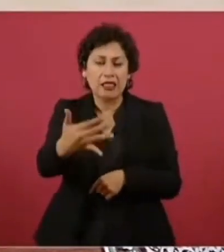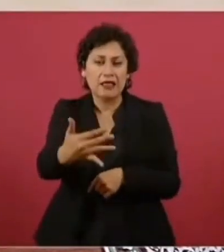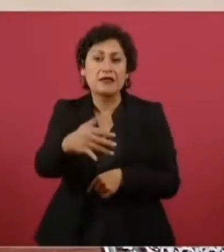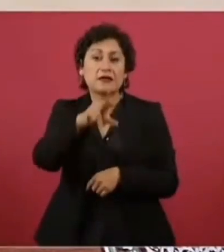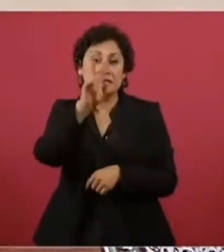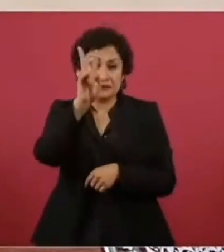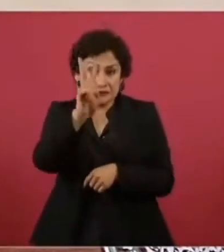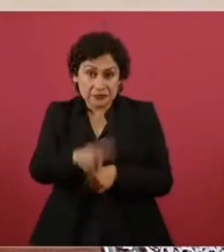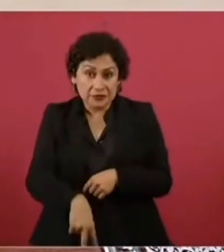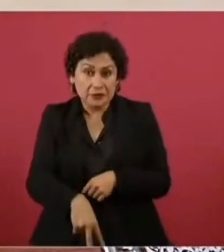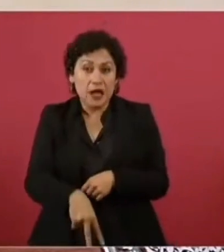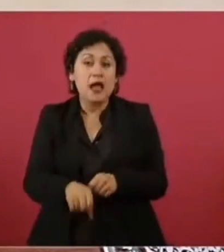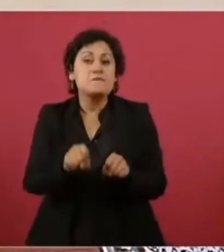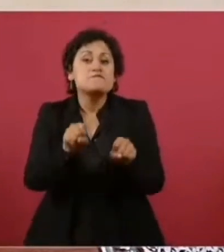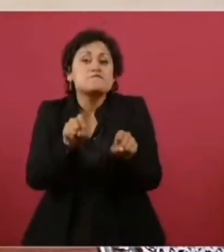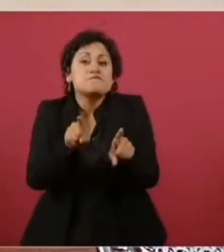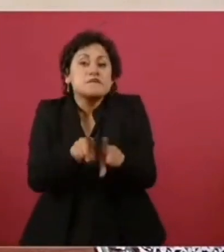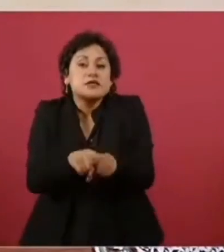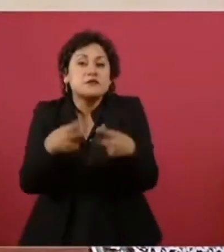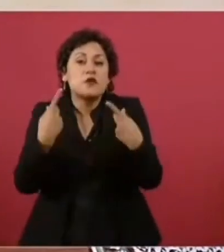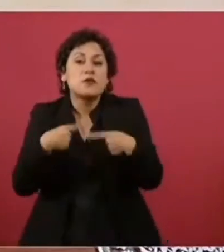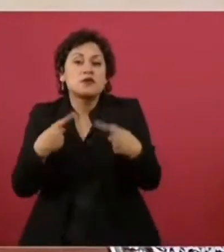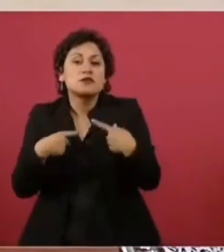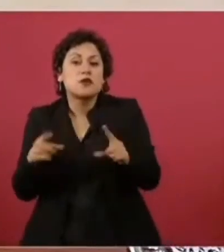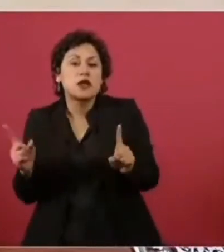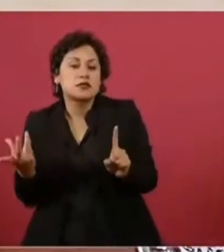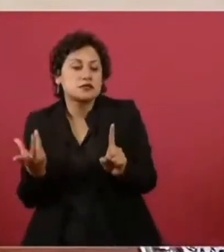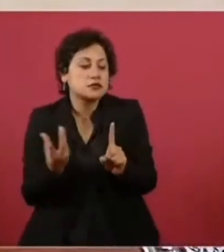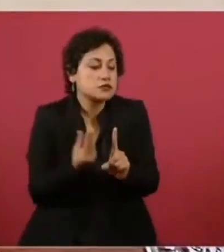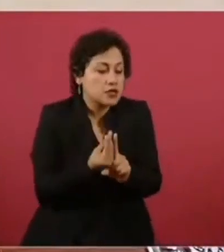reconocida hasta por sus mismos escritores.